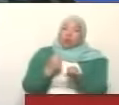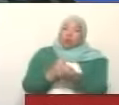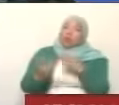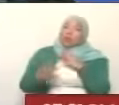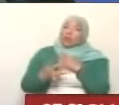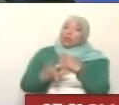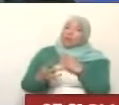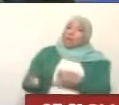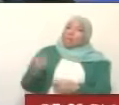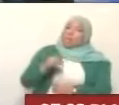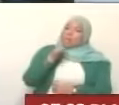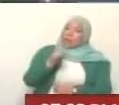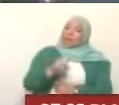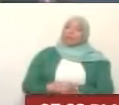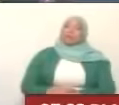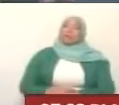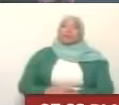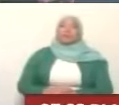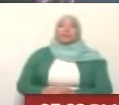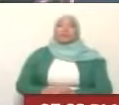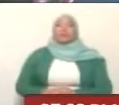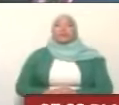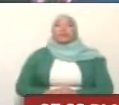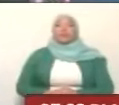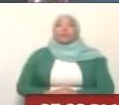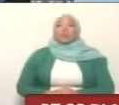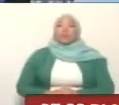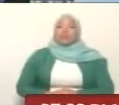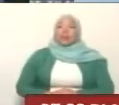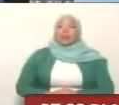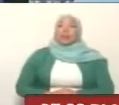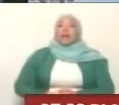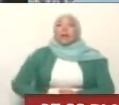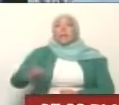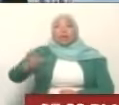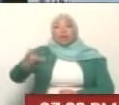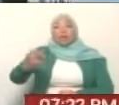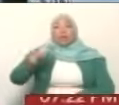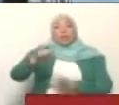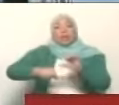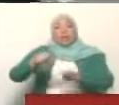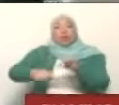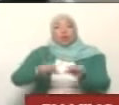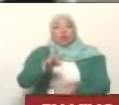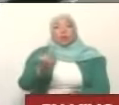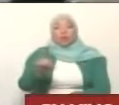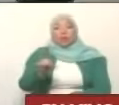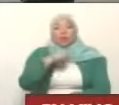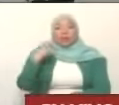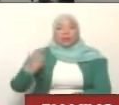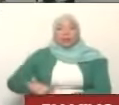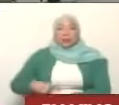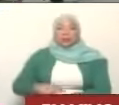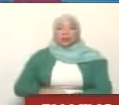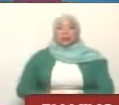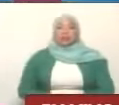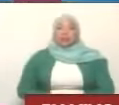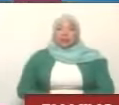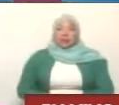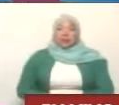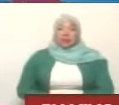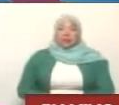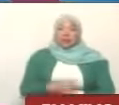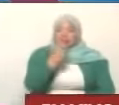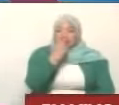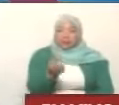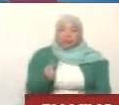que va a llegar de la potencia más poderosa del siglo XXI, que es China. Bueno, usted hablaba de la visita y